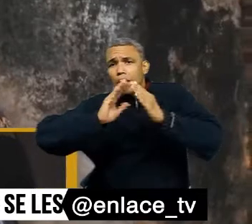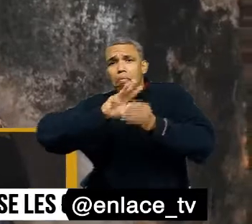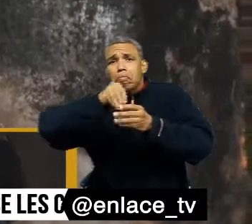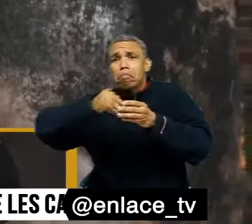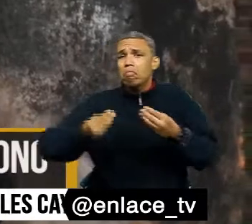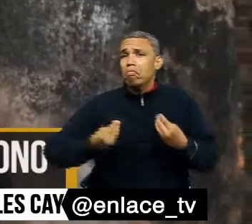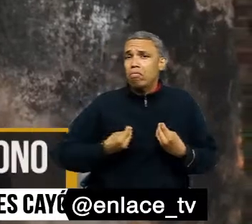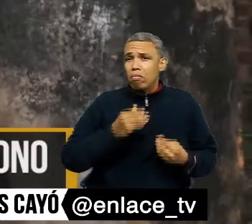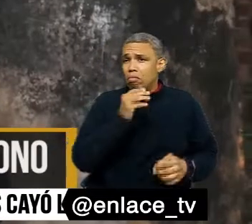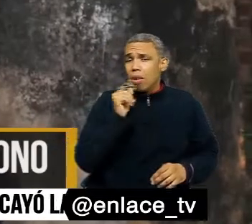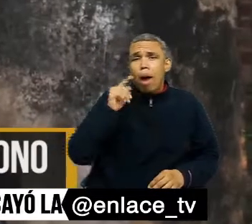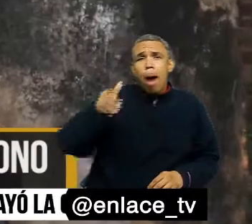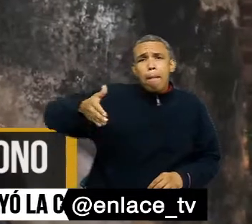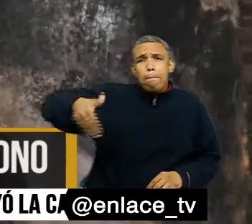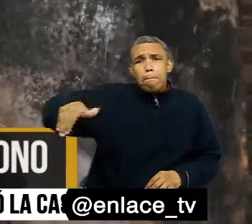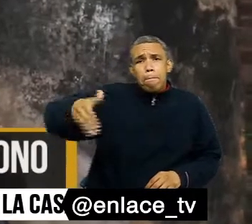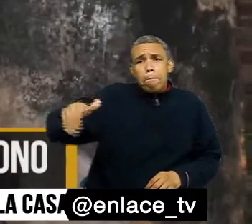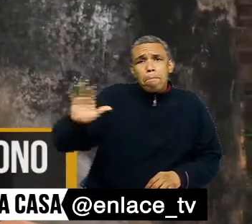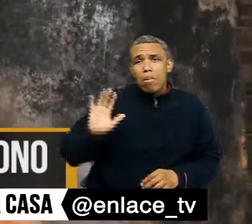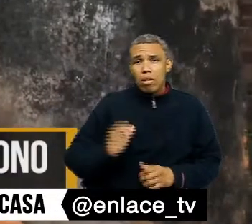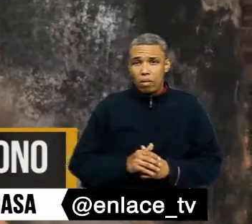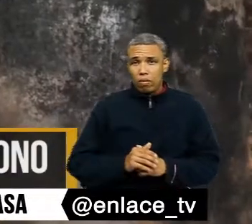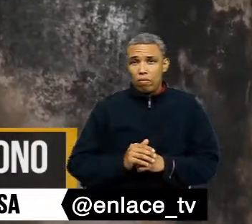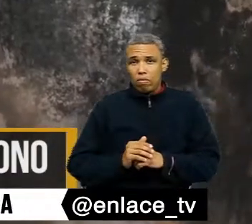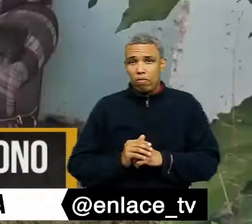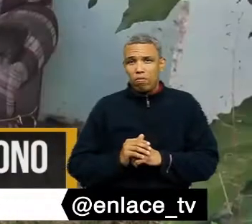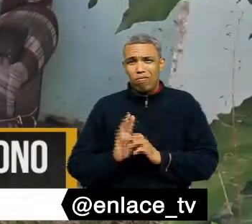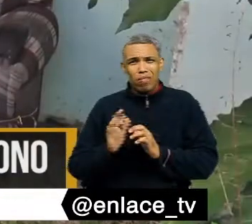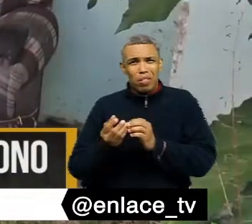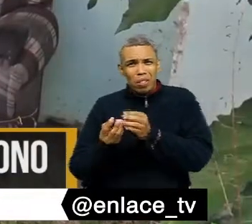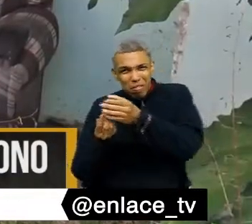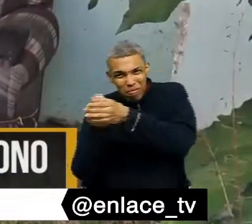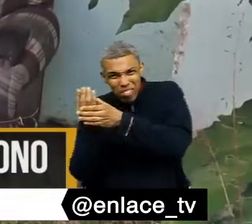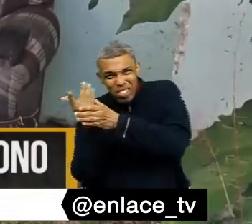ver la casa se encuentra llena de monte